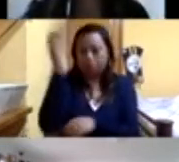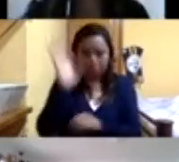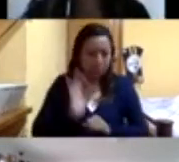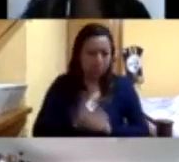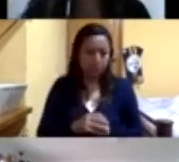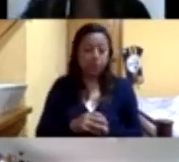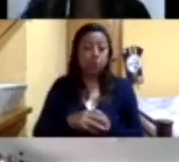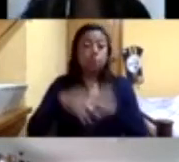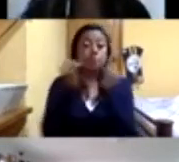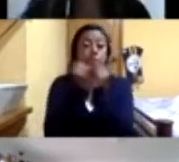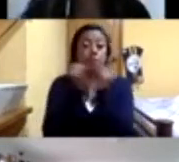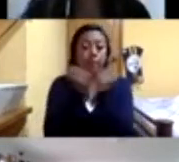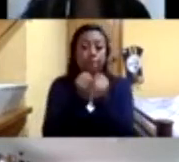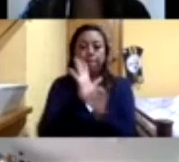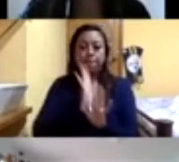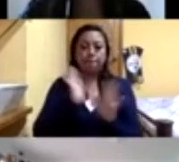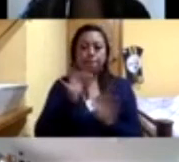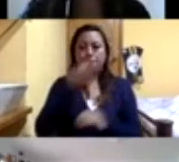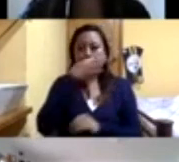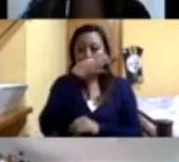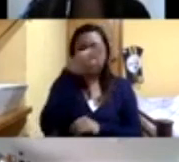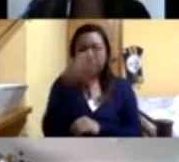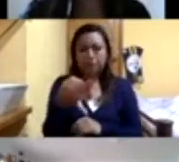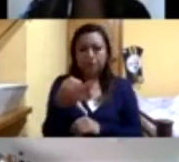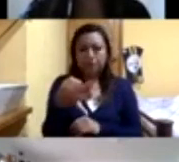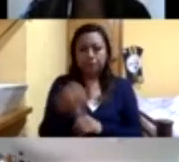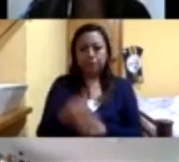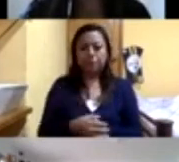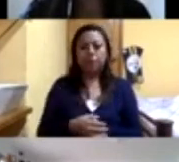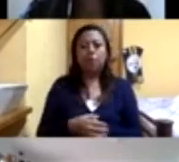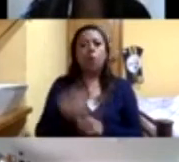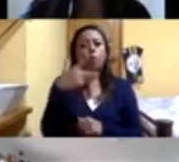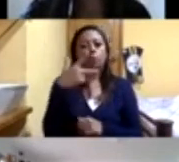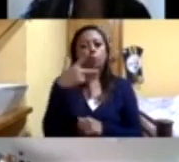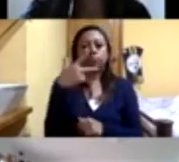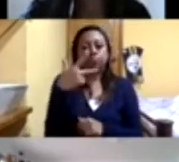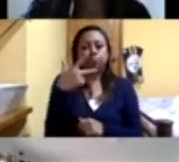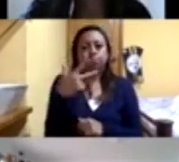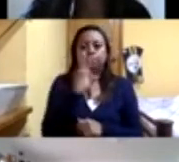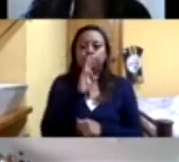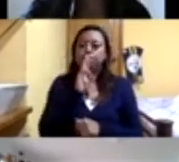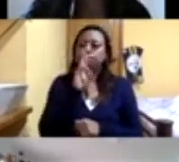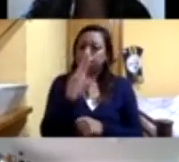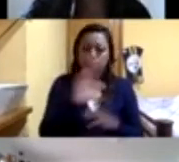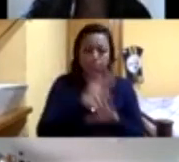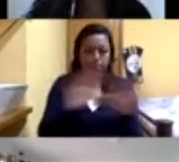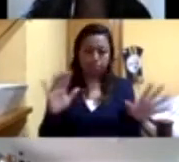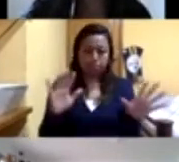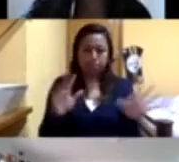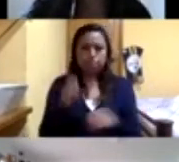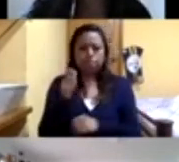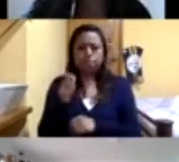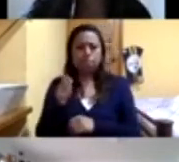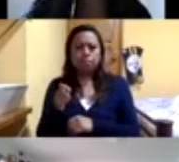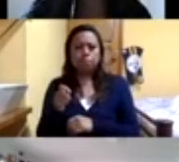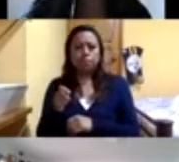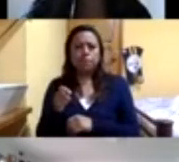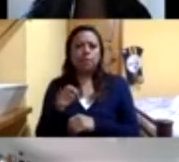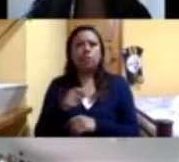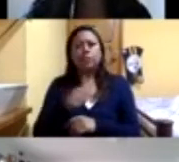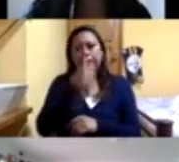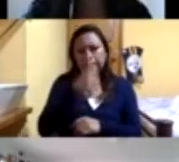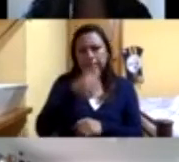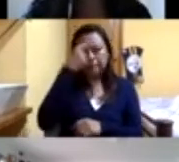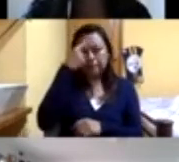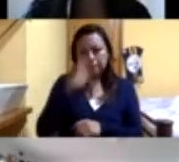notificado 8 resoluciones, las cuales son 6 fueron para sobreseer, una para confirmar y una para